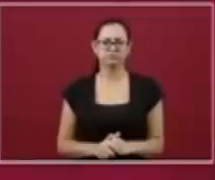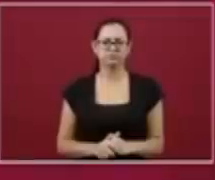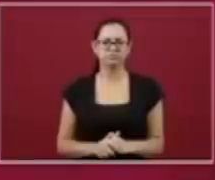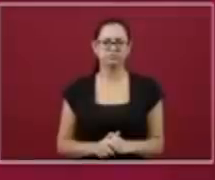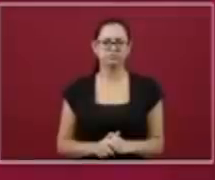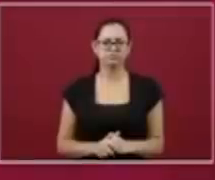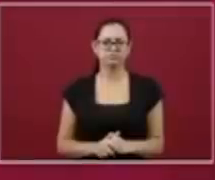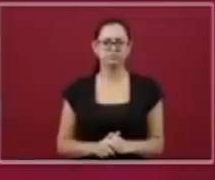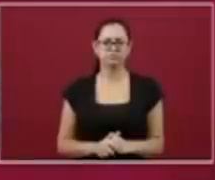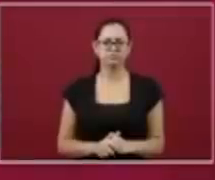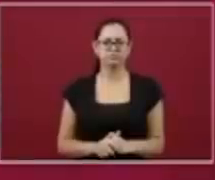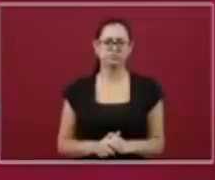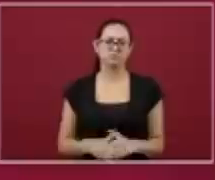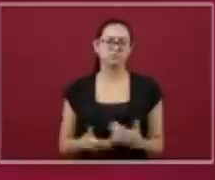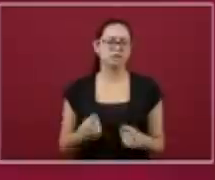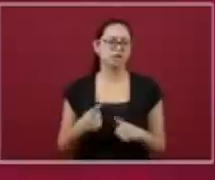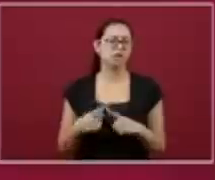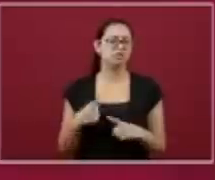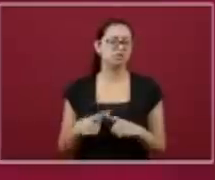ante